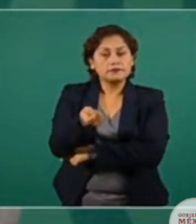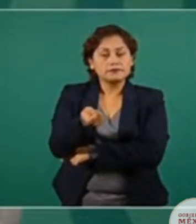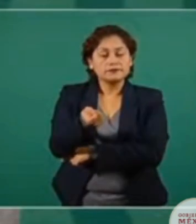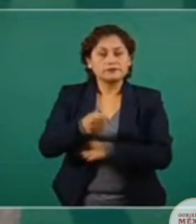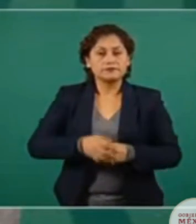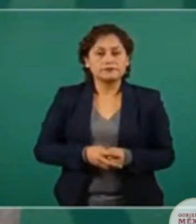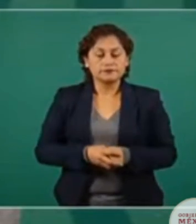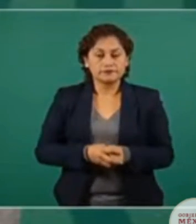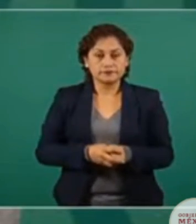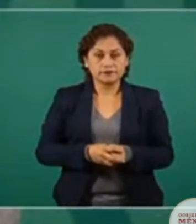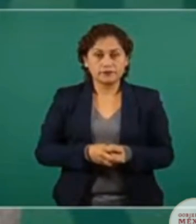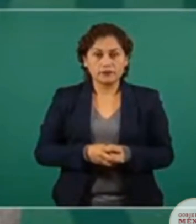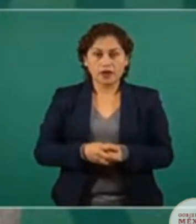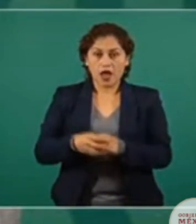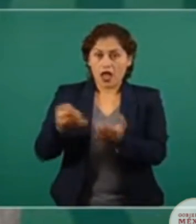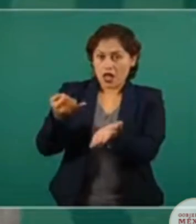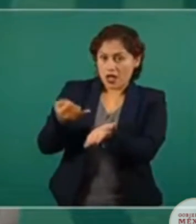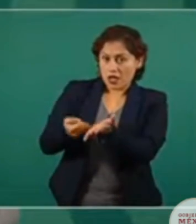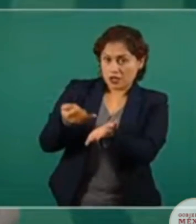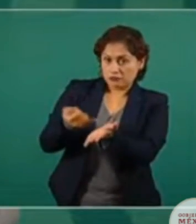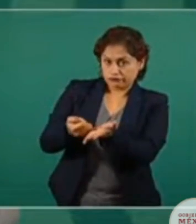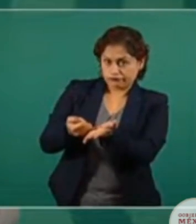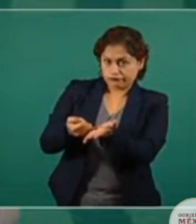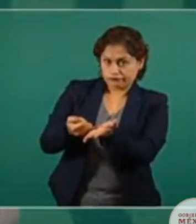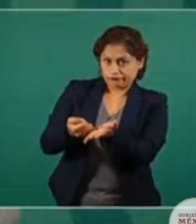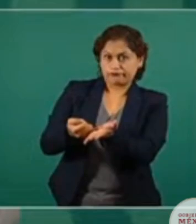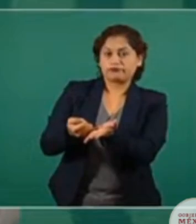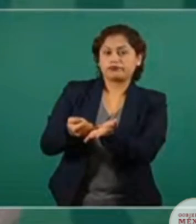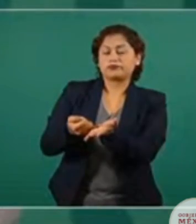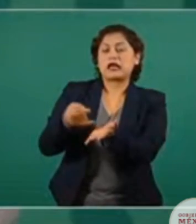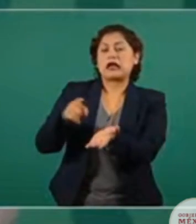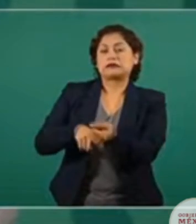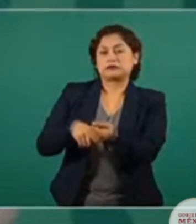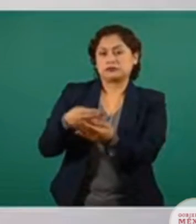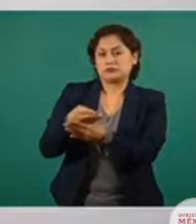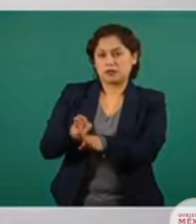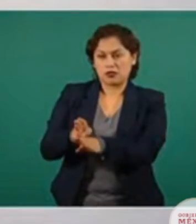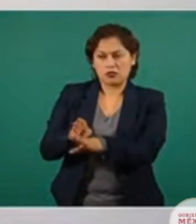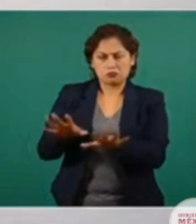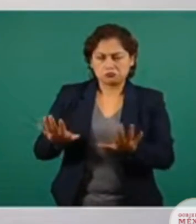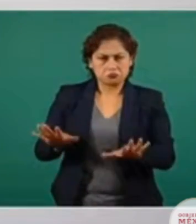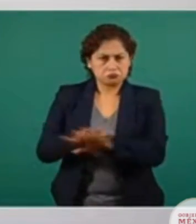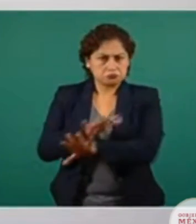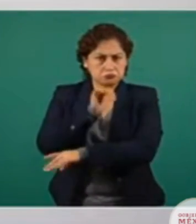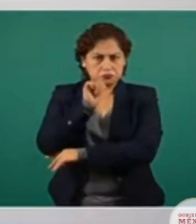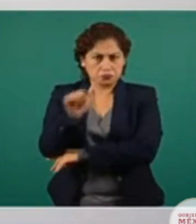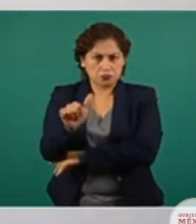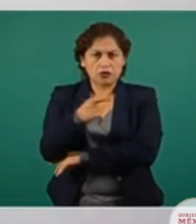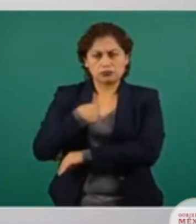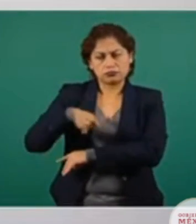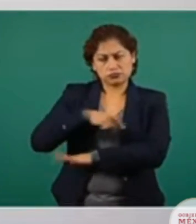de cobro de comisiones y que íbamos a